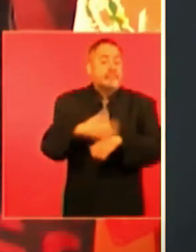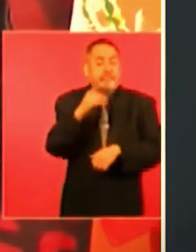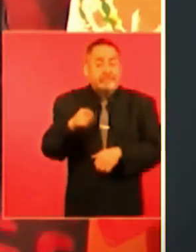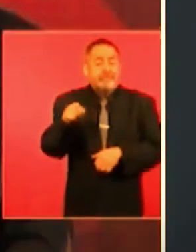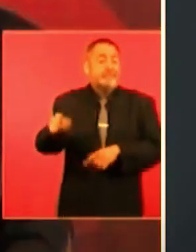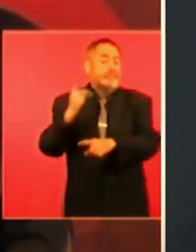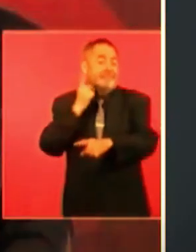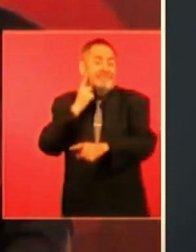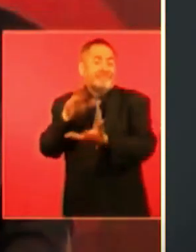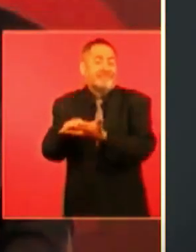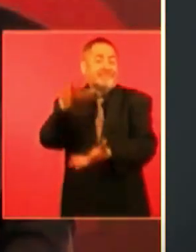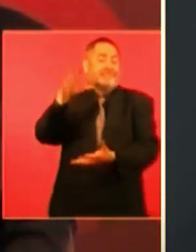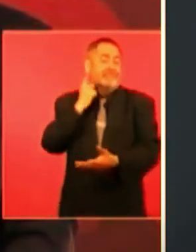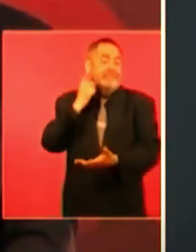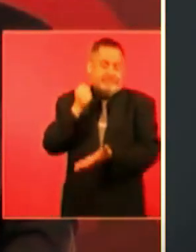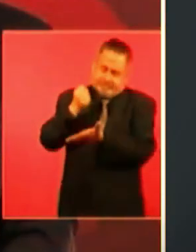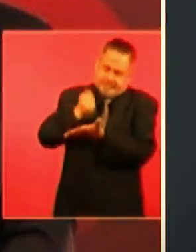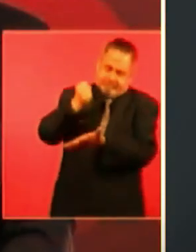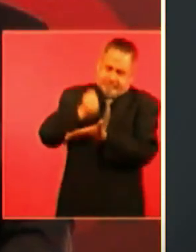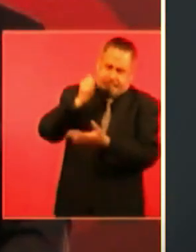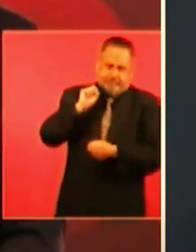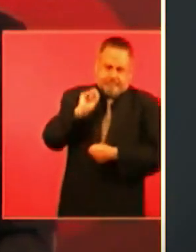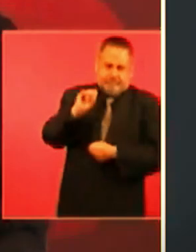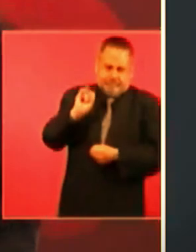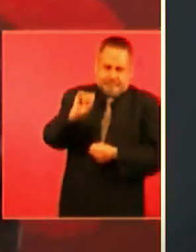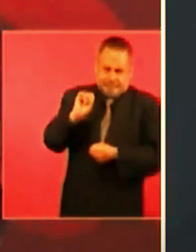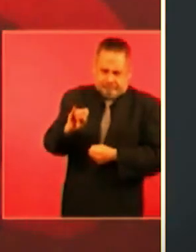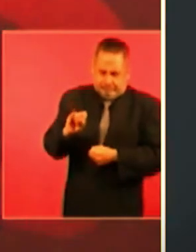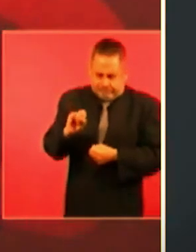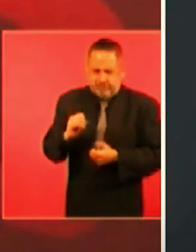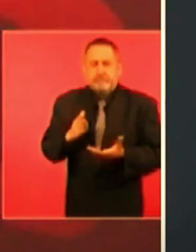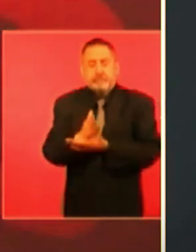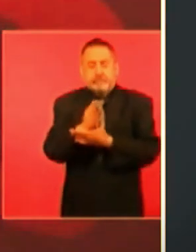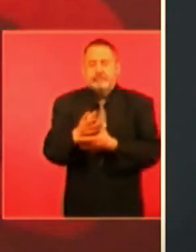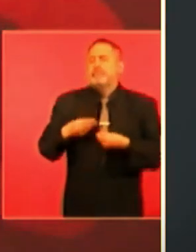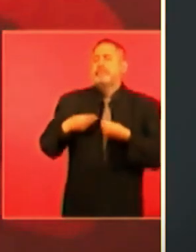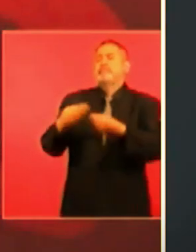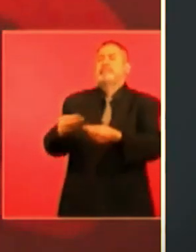Y si no se quieren ver en el reflejo de Argentina, de este señor que se viste de azul, pues